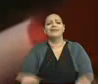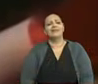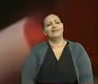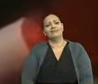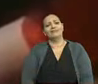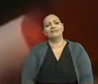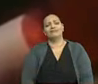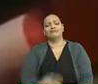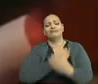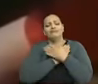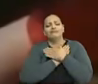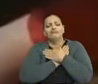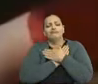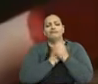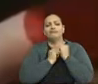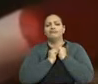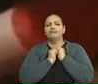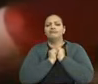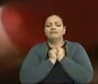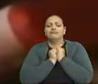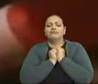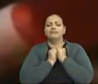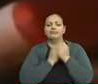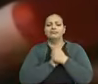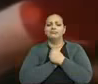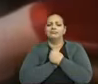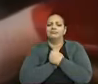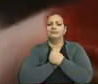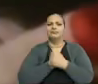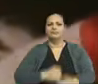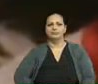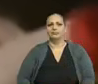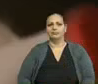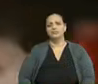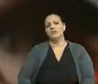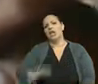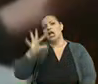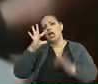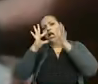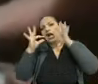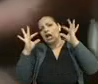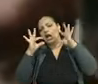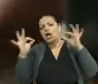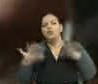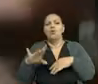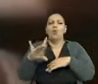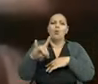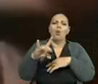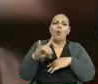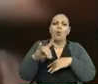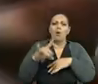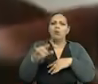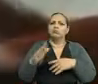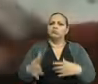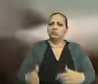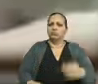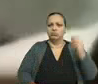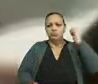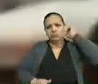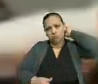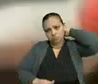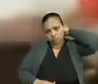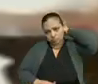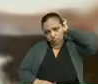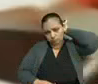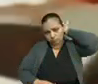vivo y se trata de salvar la vida, no importa que sea un perrito o un gatito, están salvando la vida. Ahí